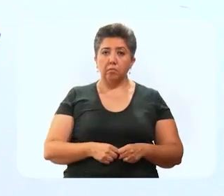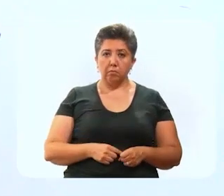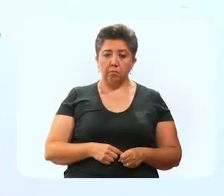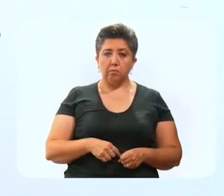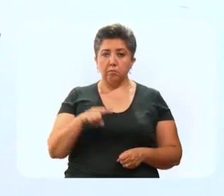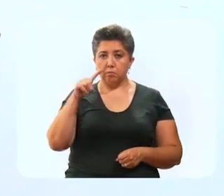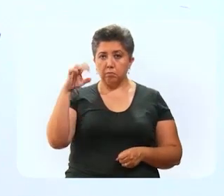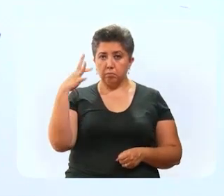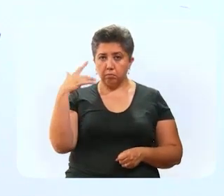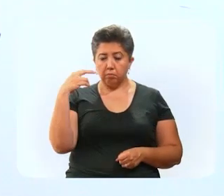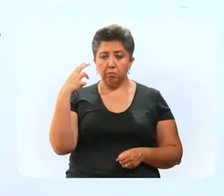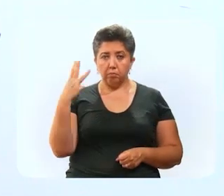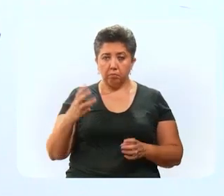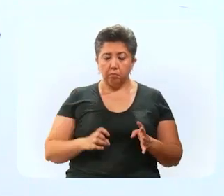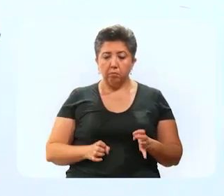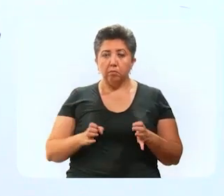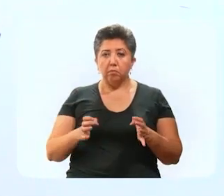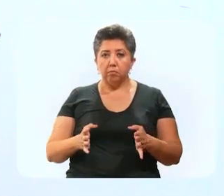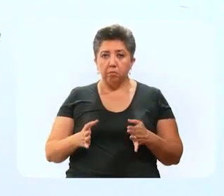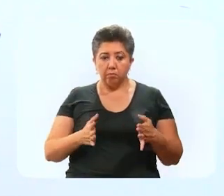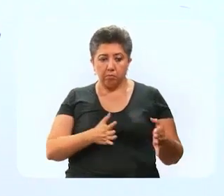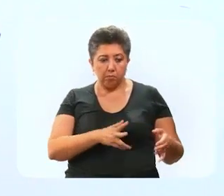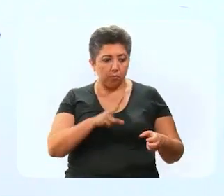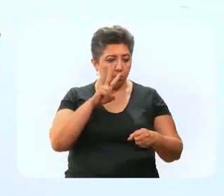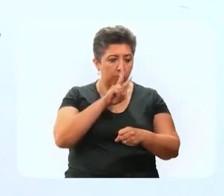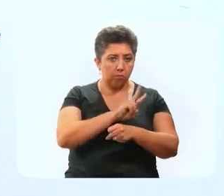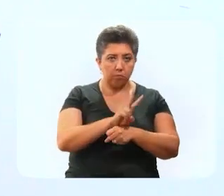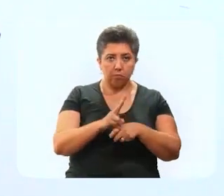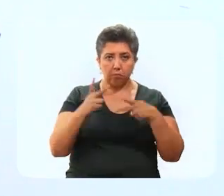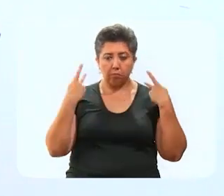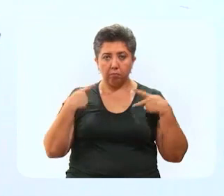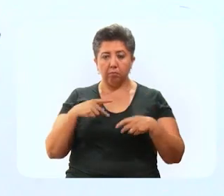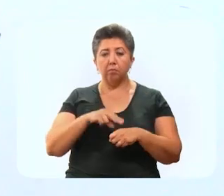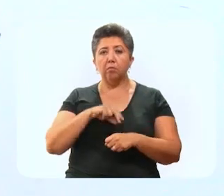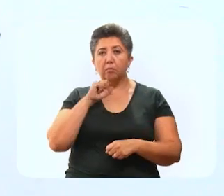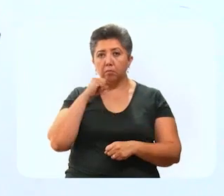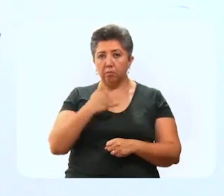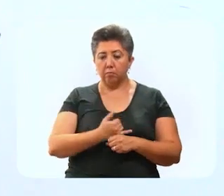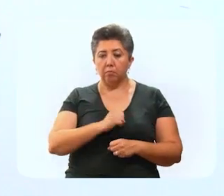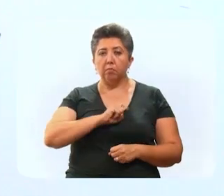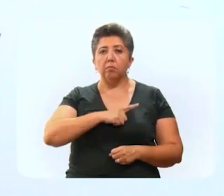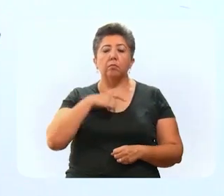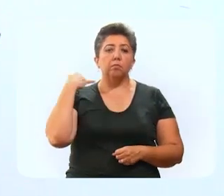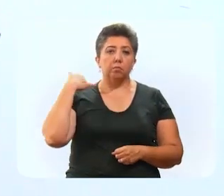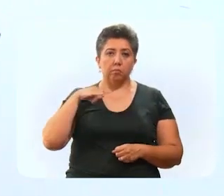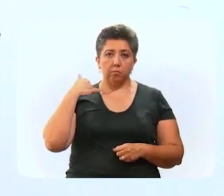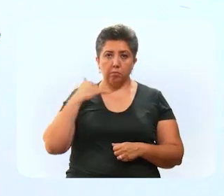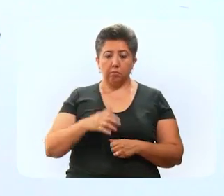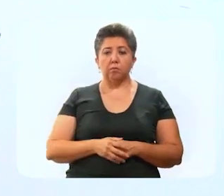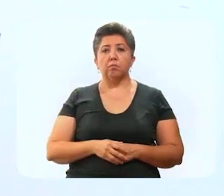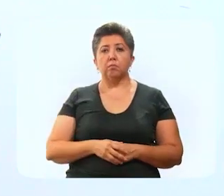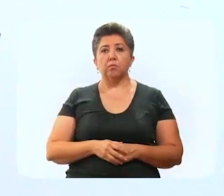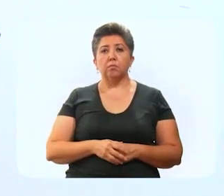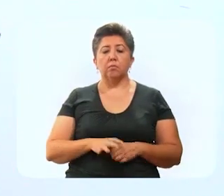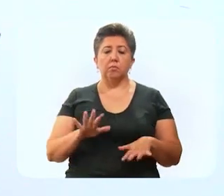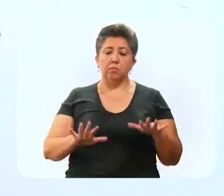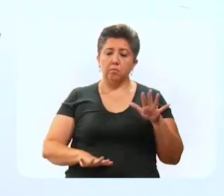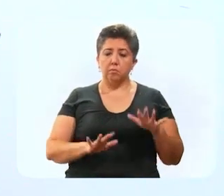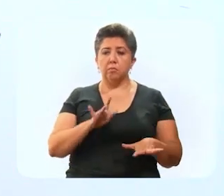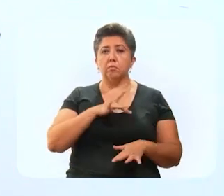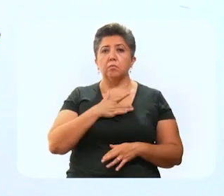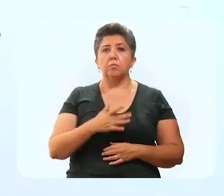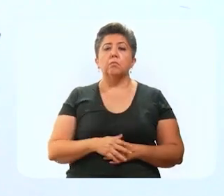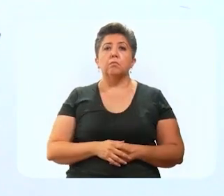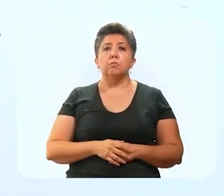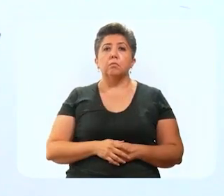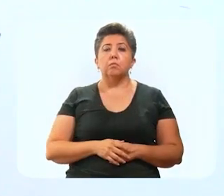activos, 153 están estables, aislados, monitoreados por personal médico de los servicios de salud de Yucatán,